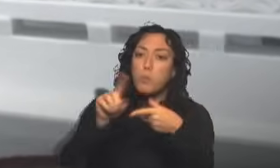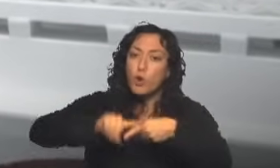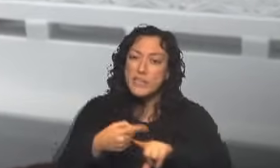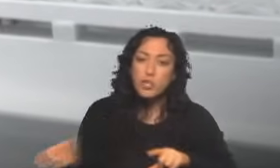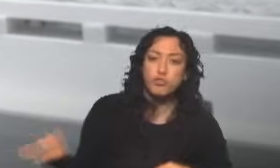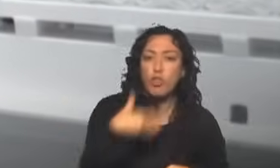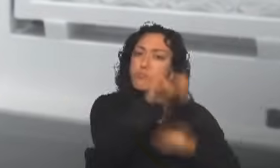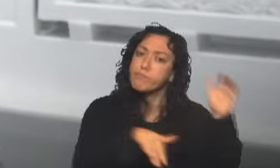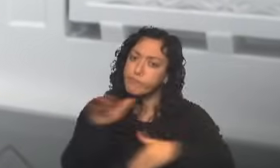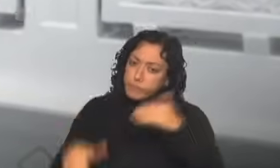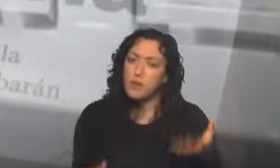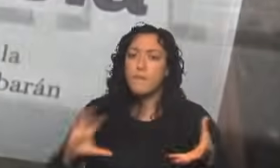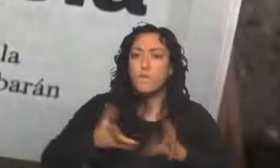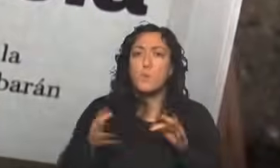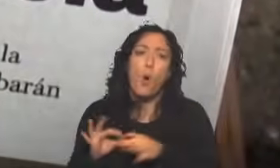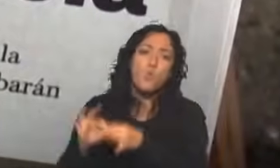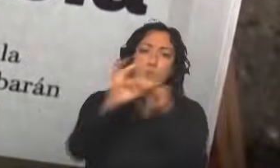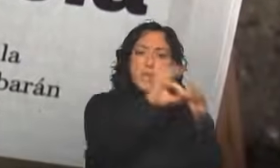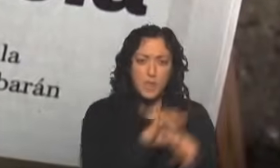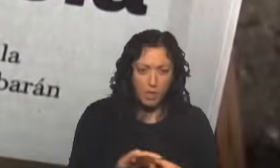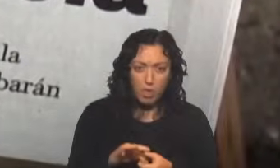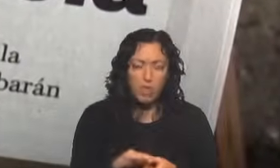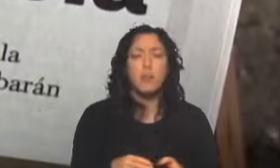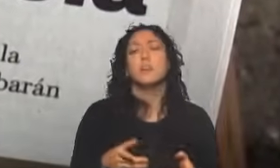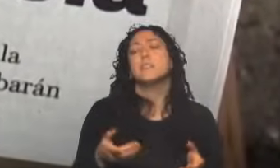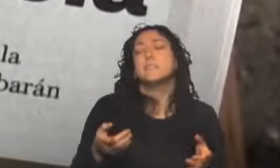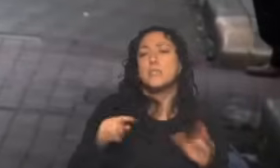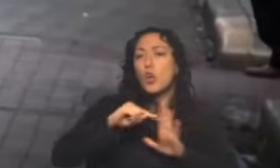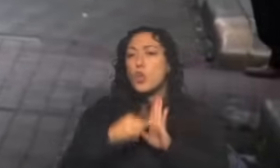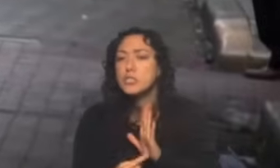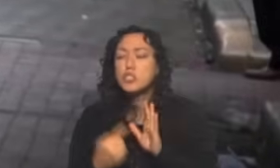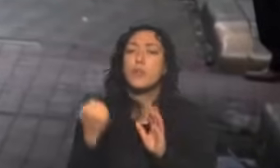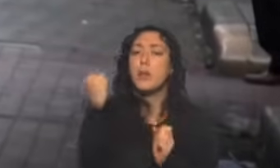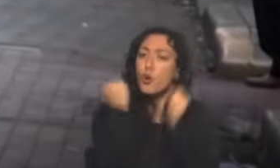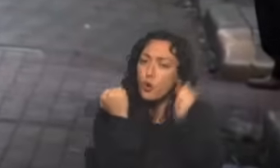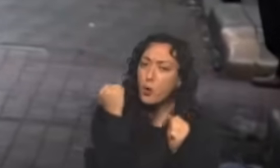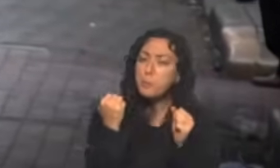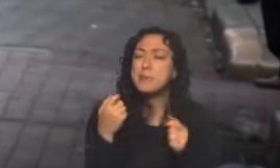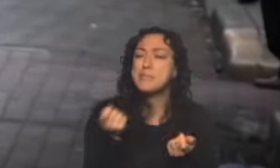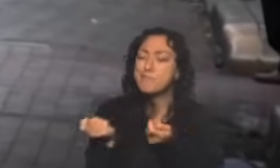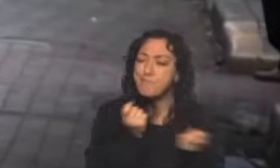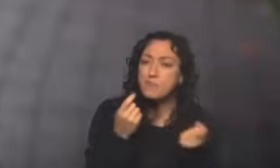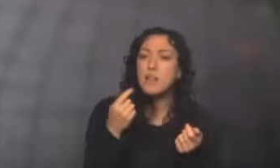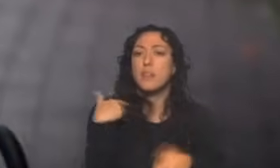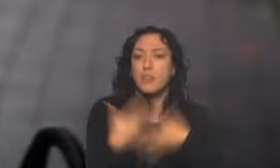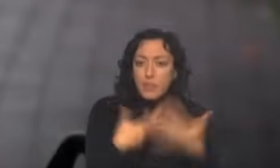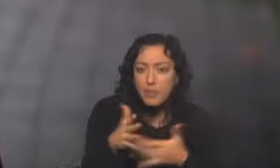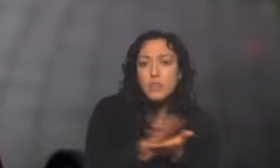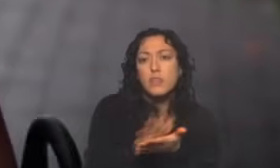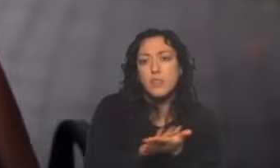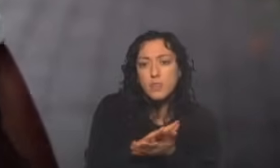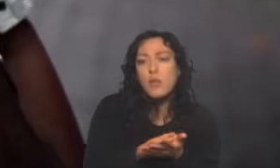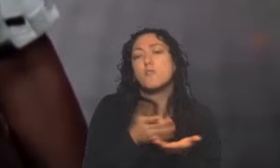políticas y encarar un gobierno de unidad. Tendrá que forjar condiciones económicas que lleven a Panamá al crecimiento y a la solución de las